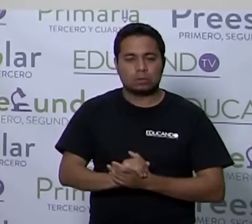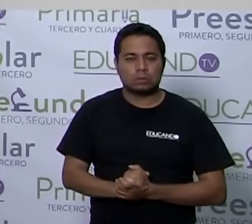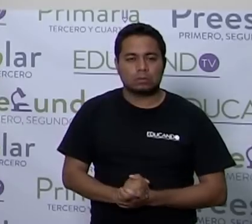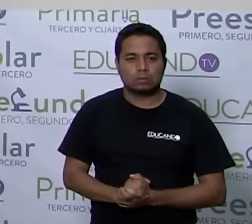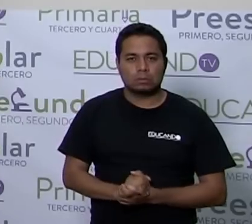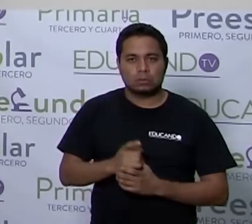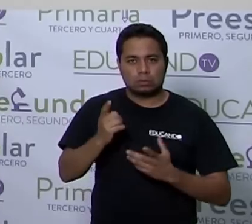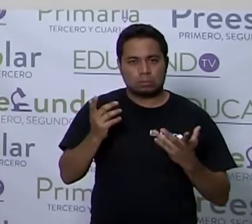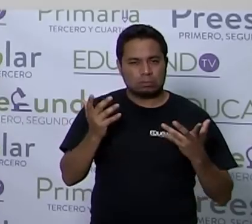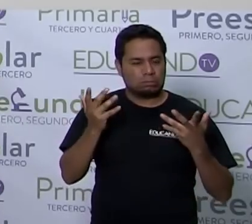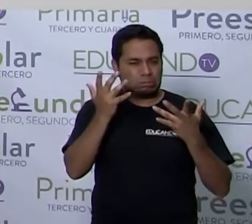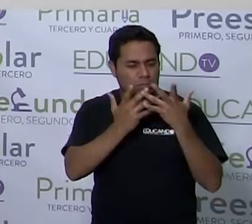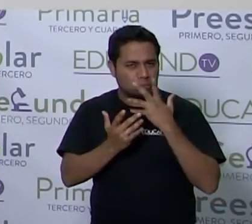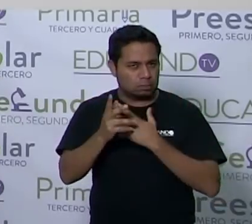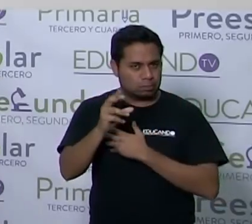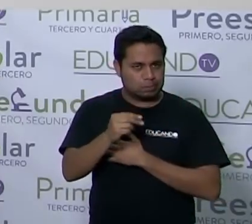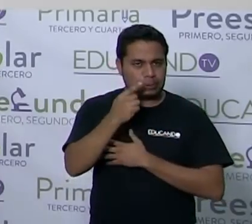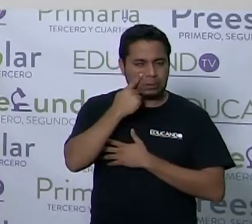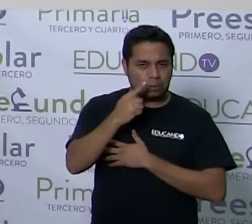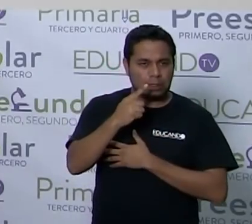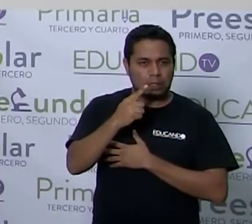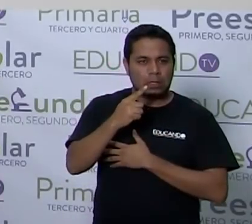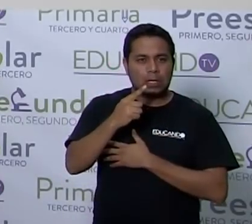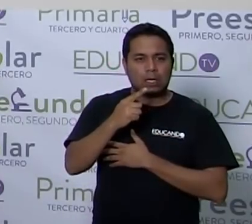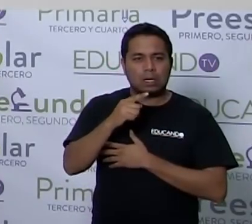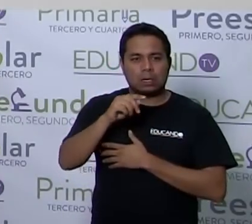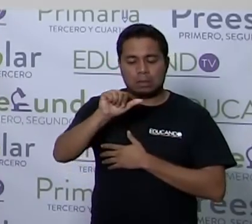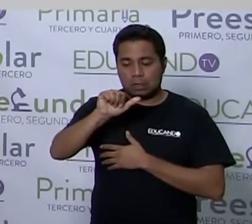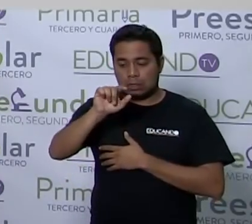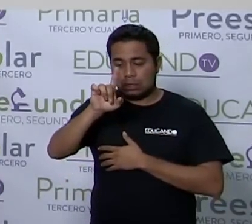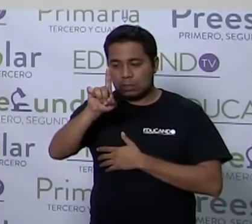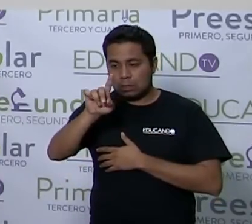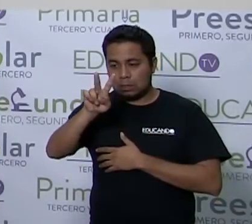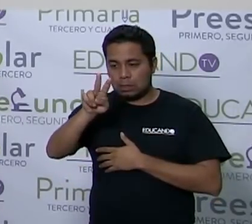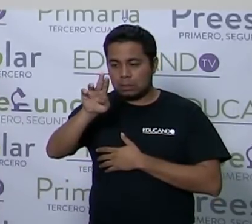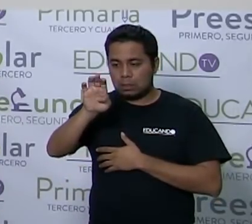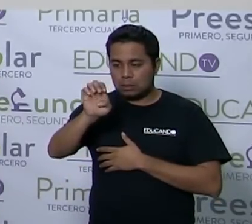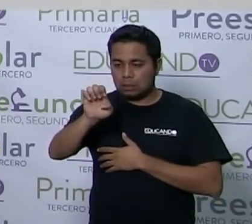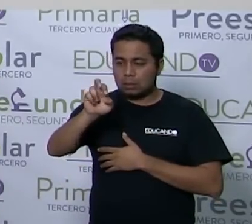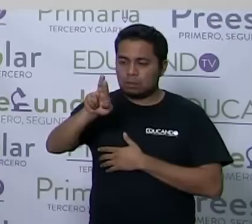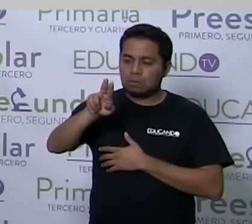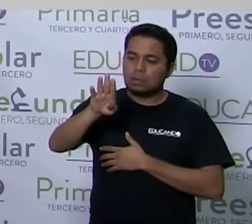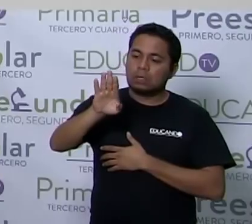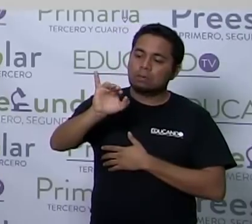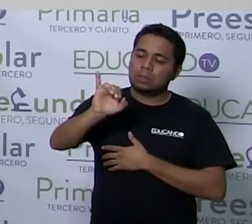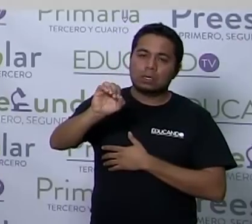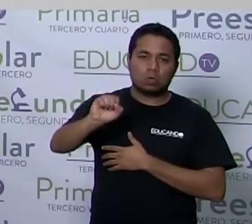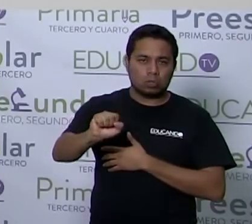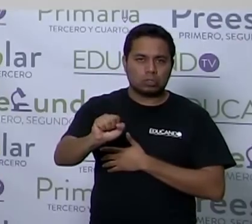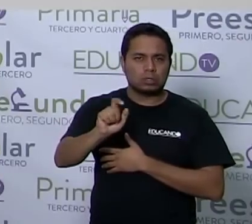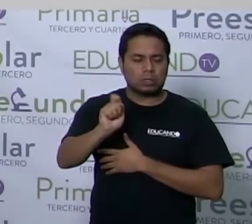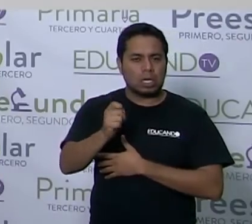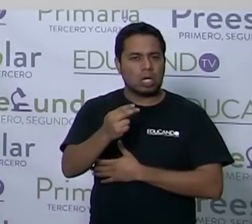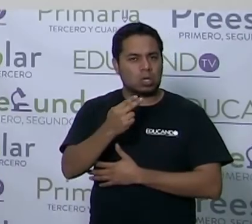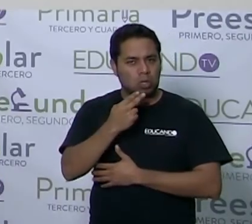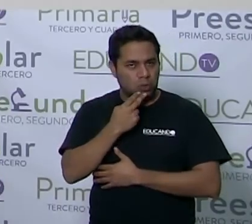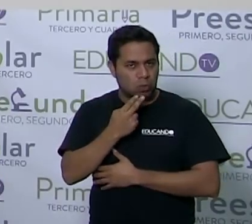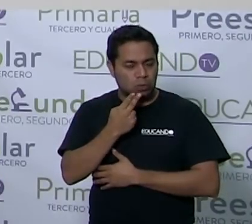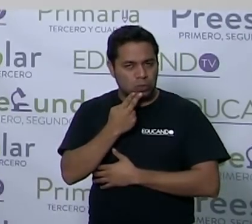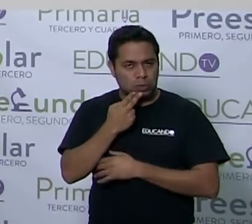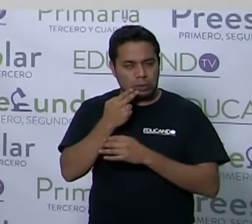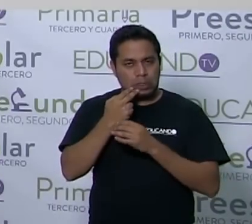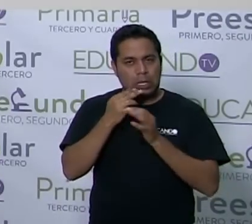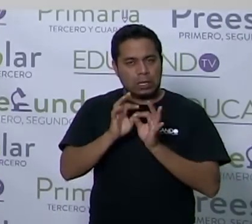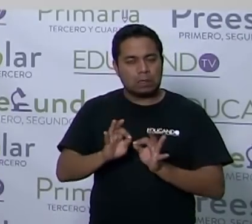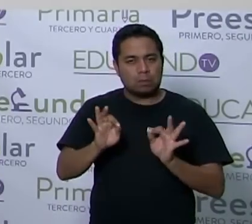No se confundan. Adverbios, fíjense bien, adverbios tienen una función muy especial